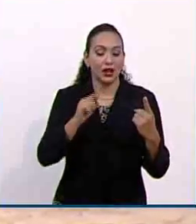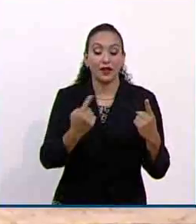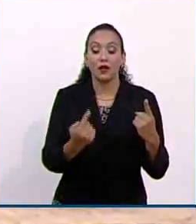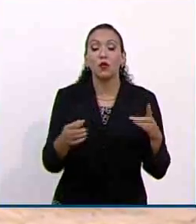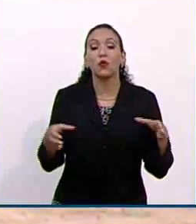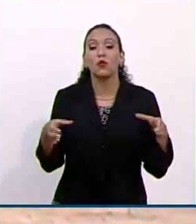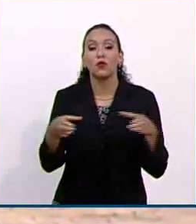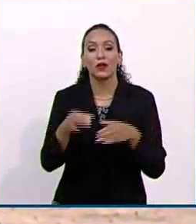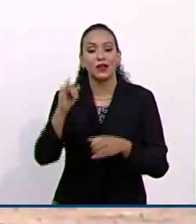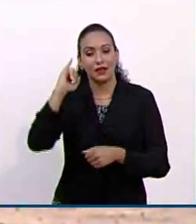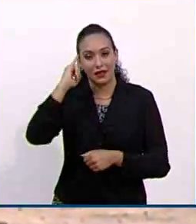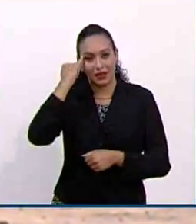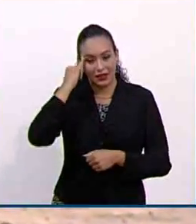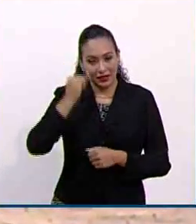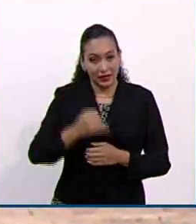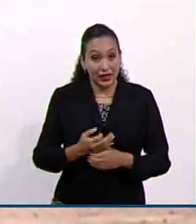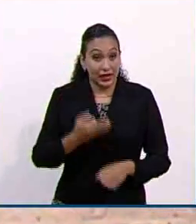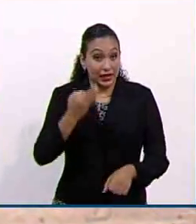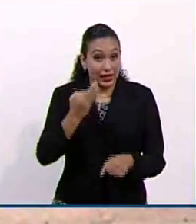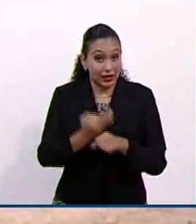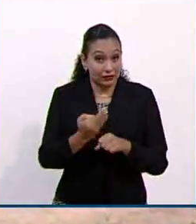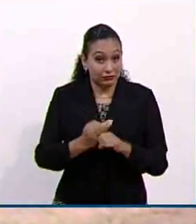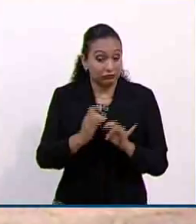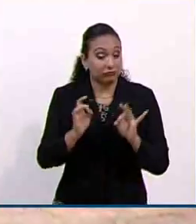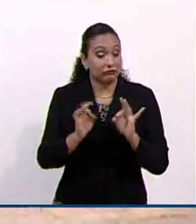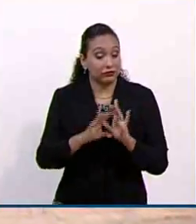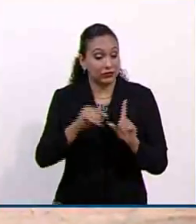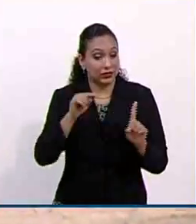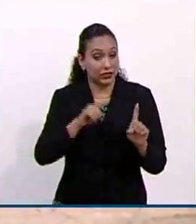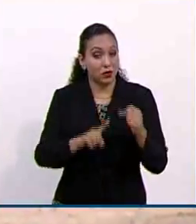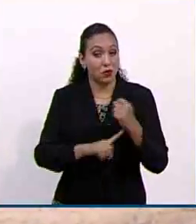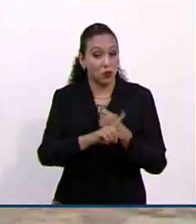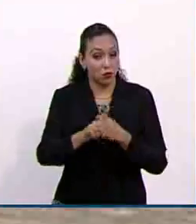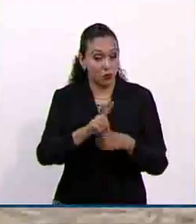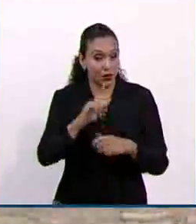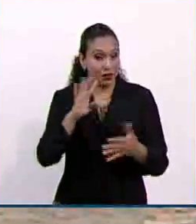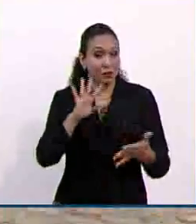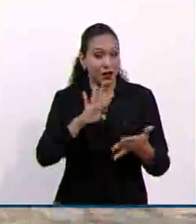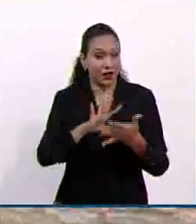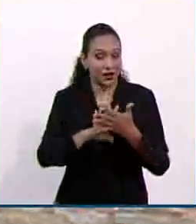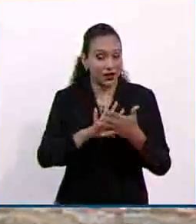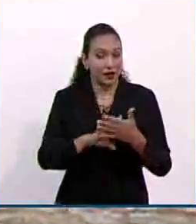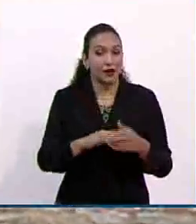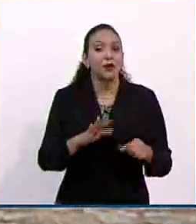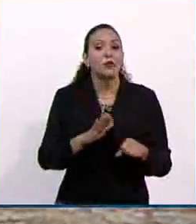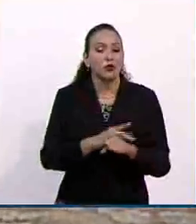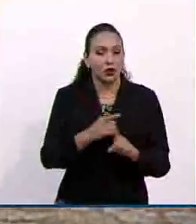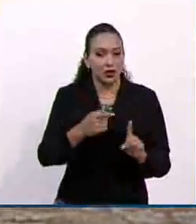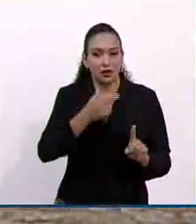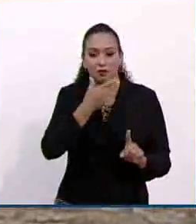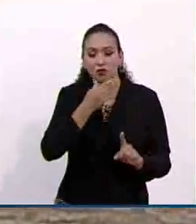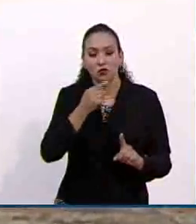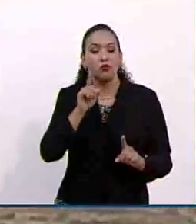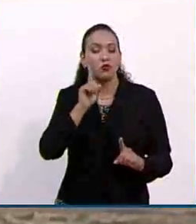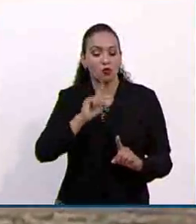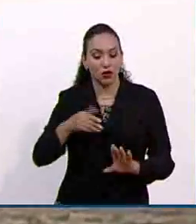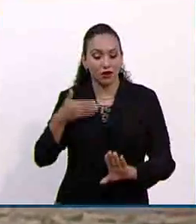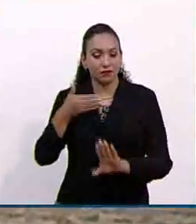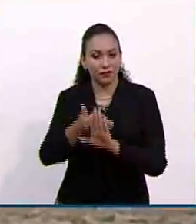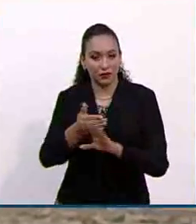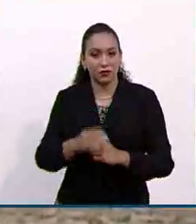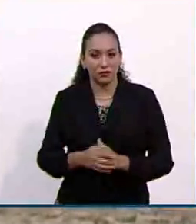comunidad indígena y actualmente pudiera estar sujeto a un proceso penal por el delito de violencia política, ello